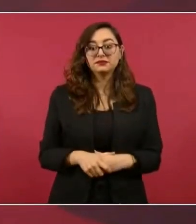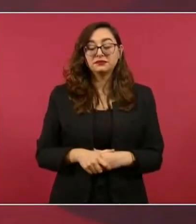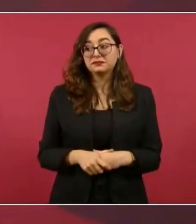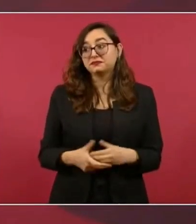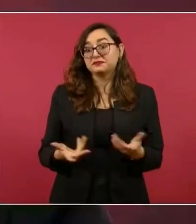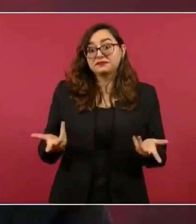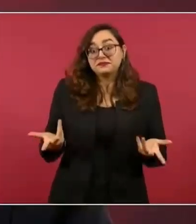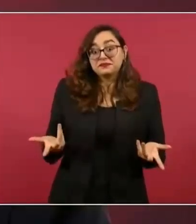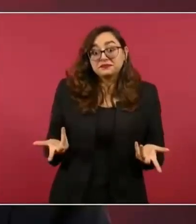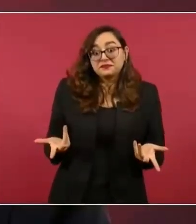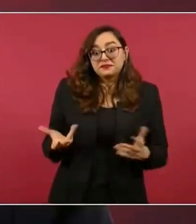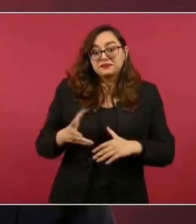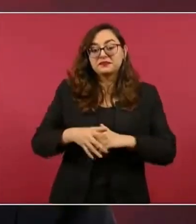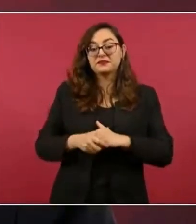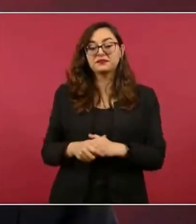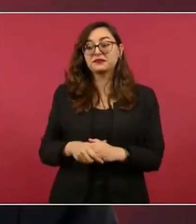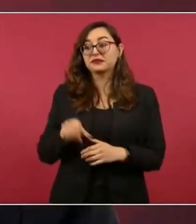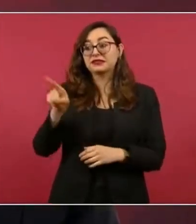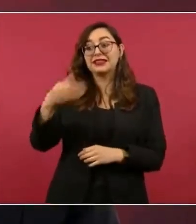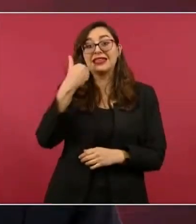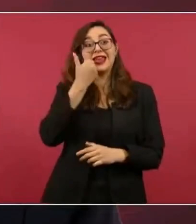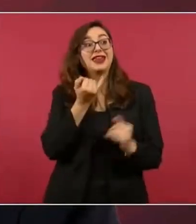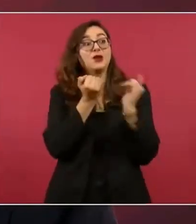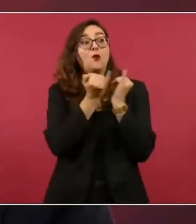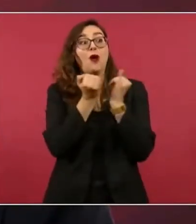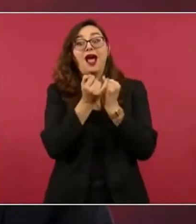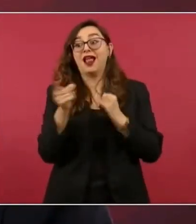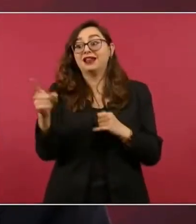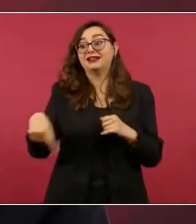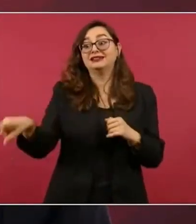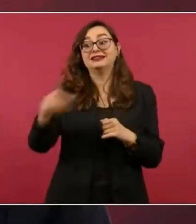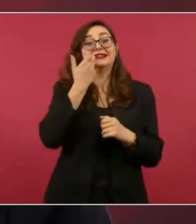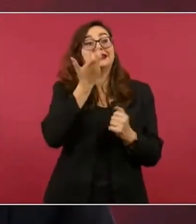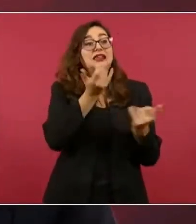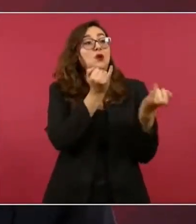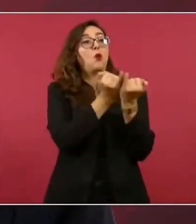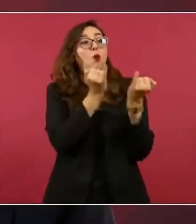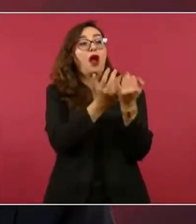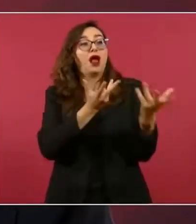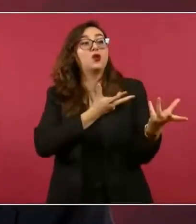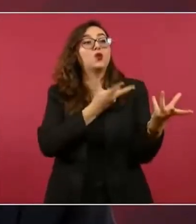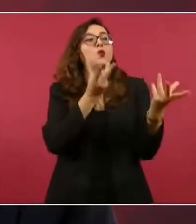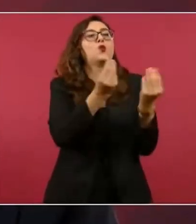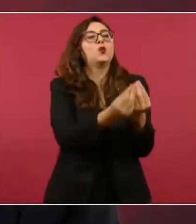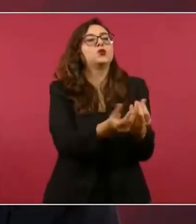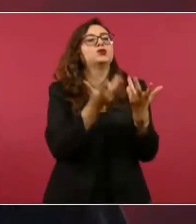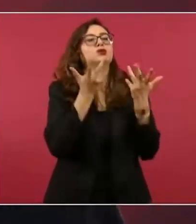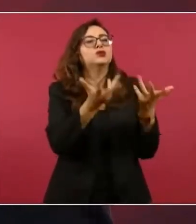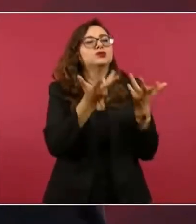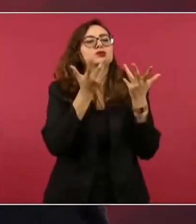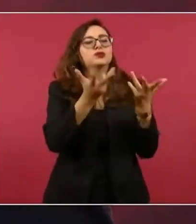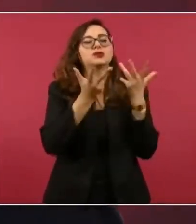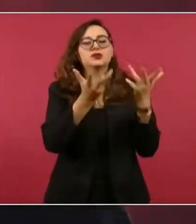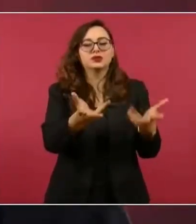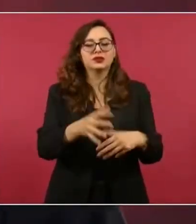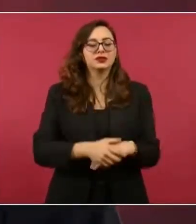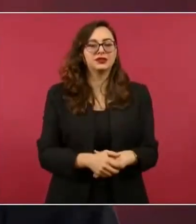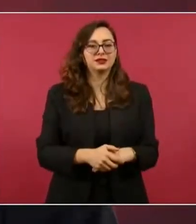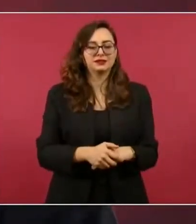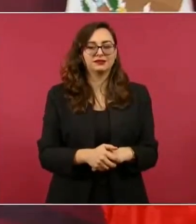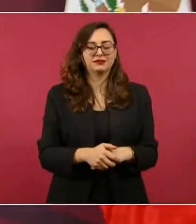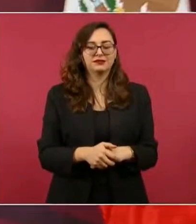Además, como son aspiracionistas, ellos quisieron ser como